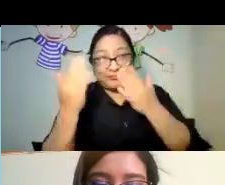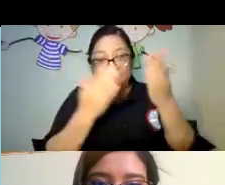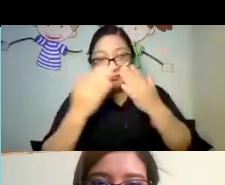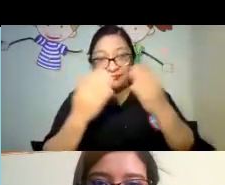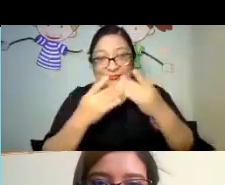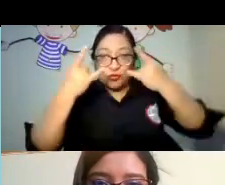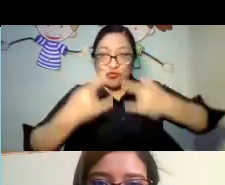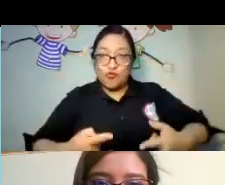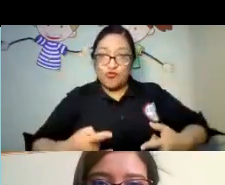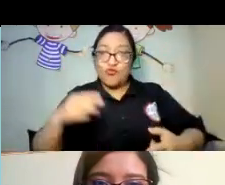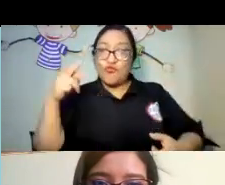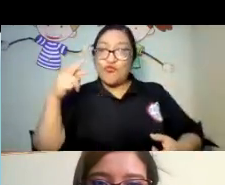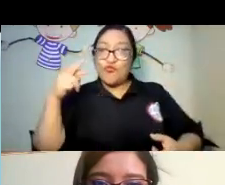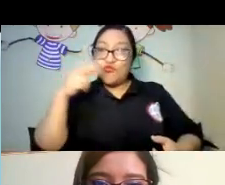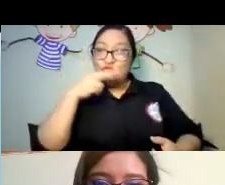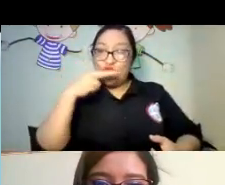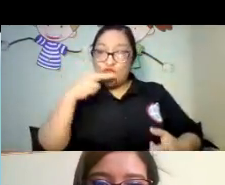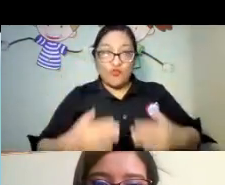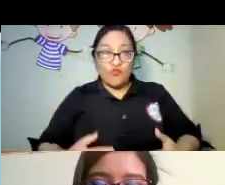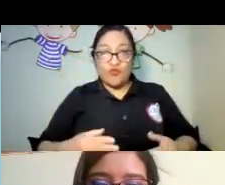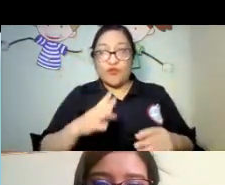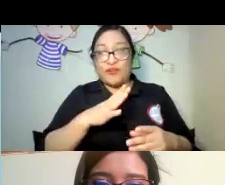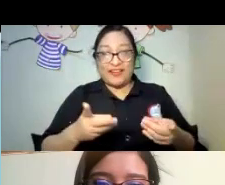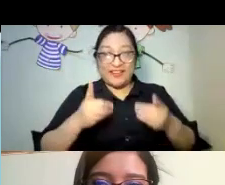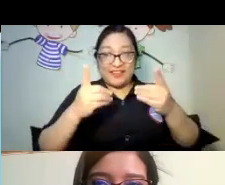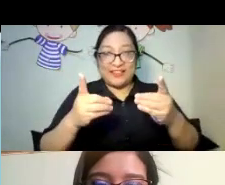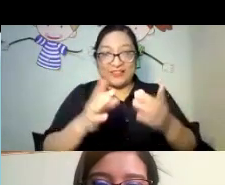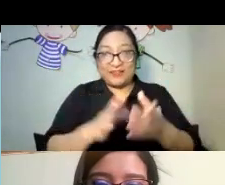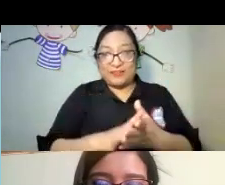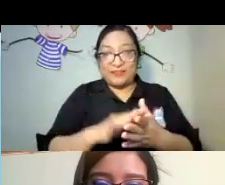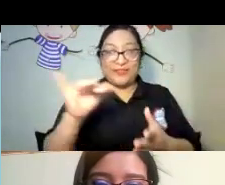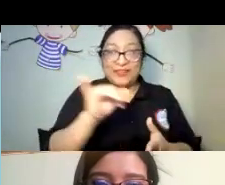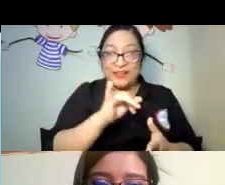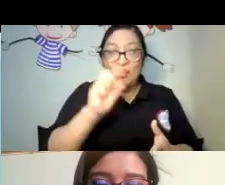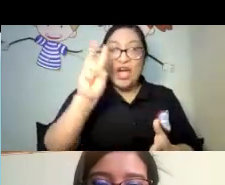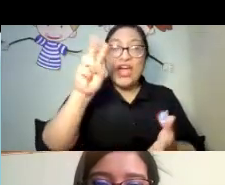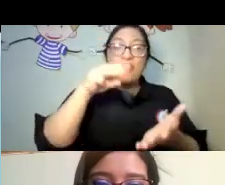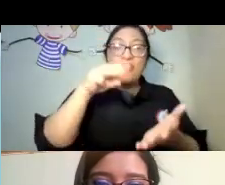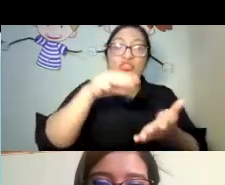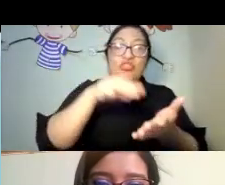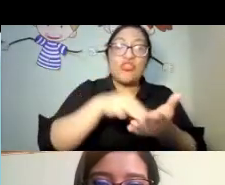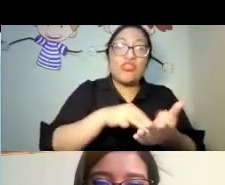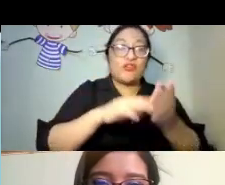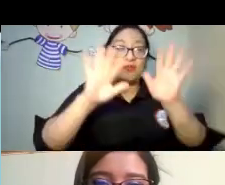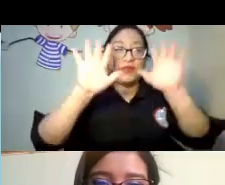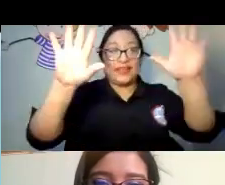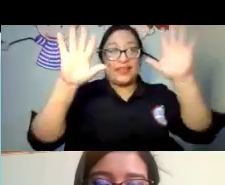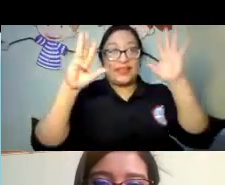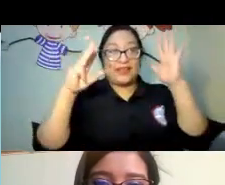portando también unos diplomas en sus manos. Con el mismo fondo se presentan las fotografías del año